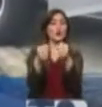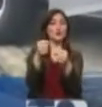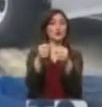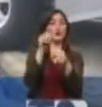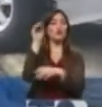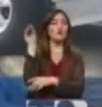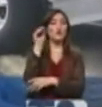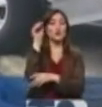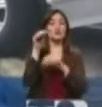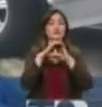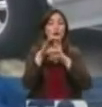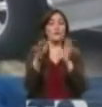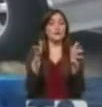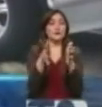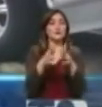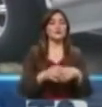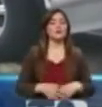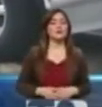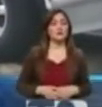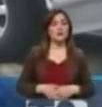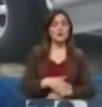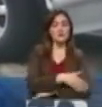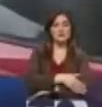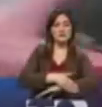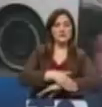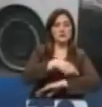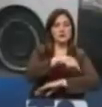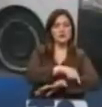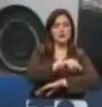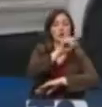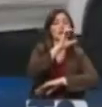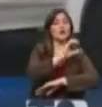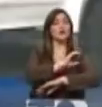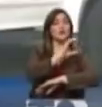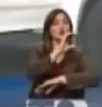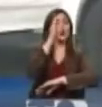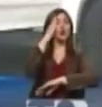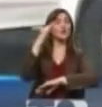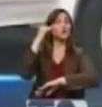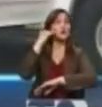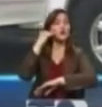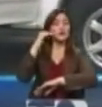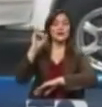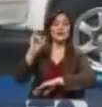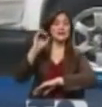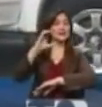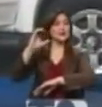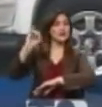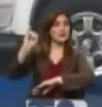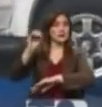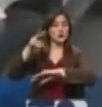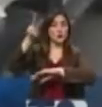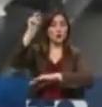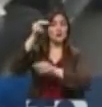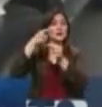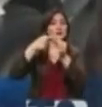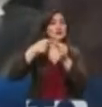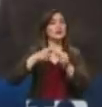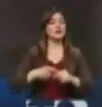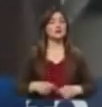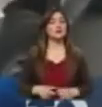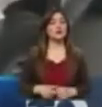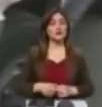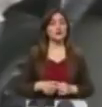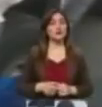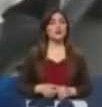una ambulancia. El hecho se registró en las intersecciones de la calle Corea e Iñaquito, en el norte de la capital. 3 del